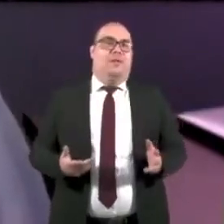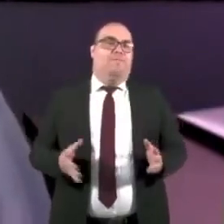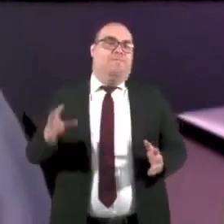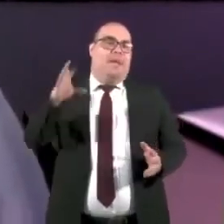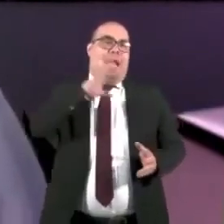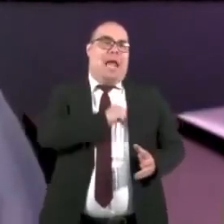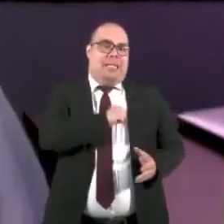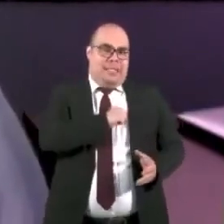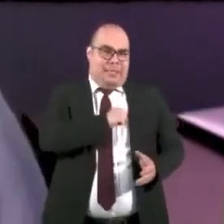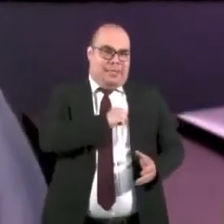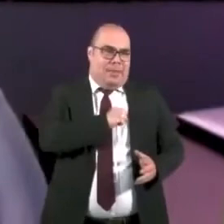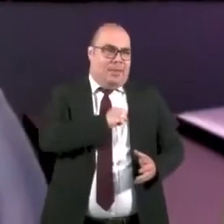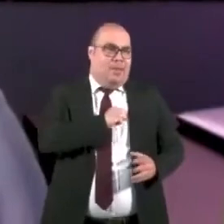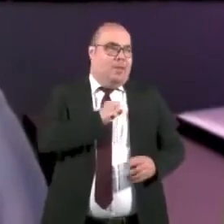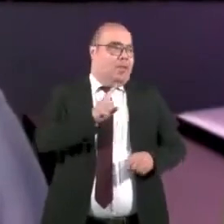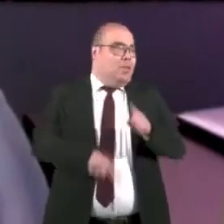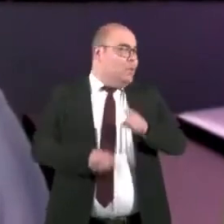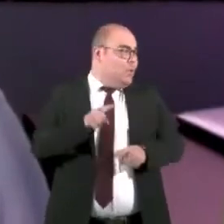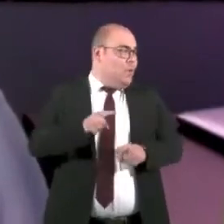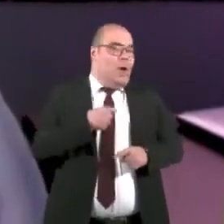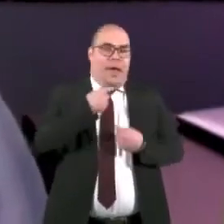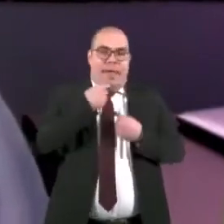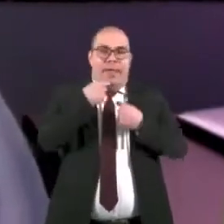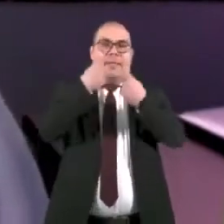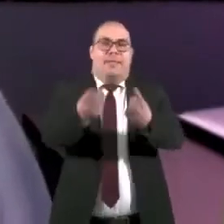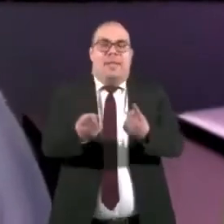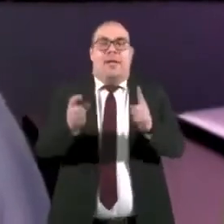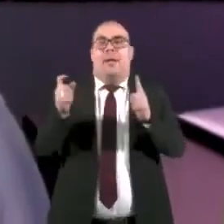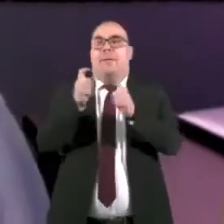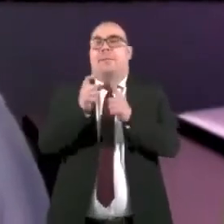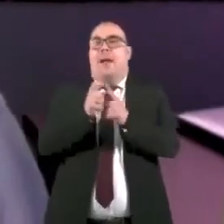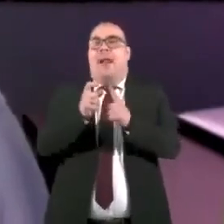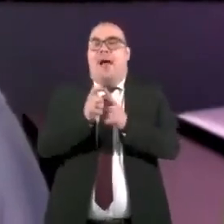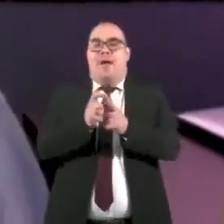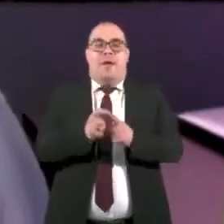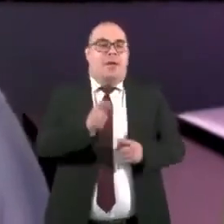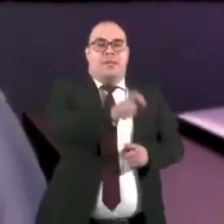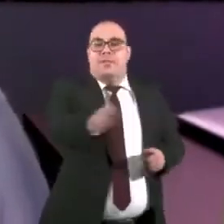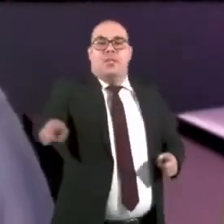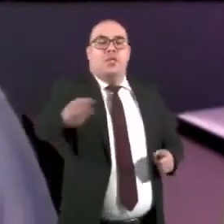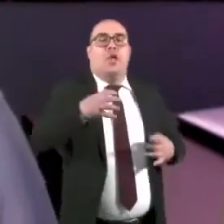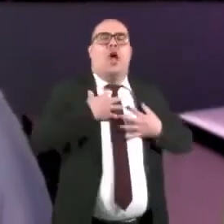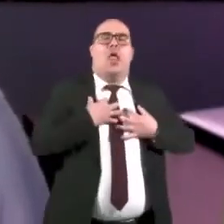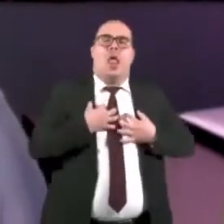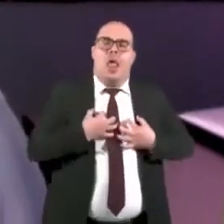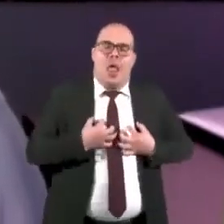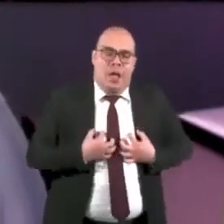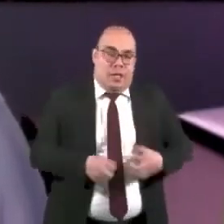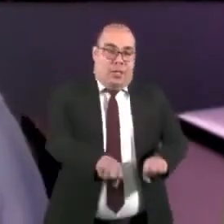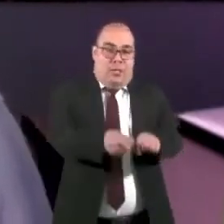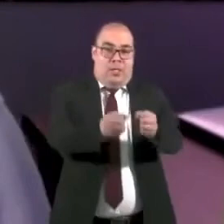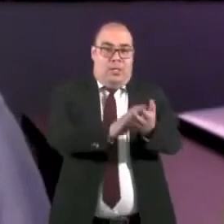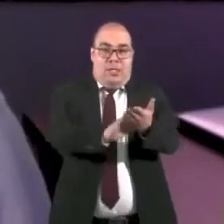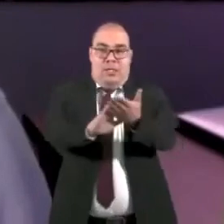Desafortunadamente, no hay palabras que calmen ese dolor. Hay que generar